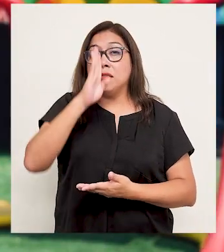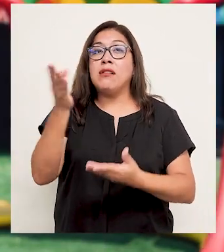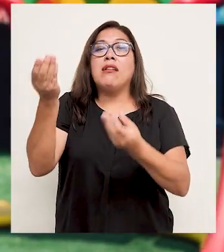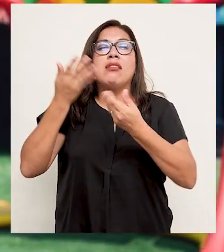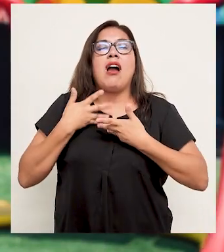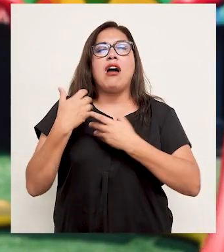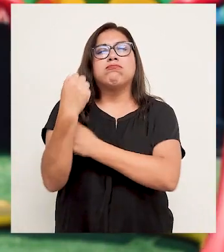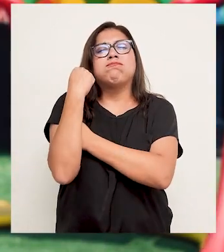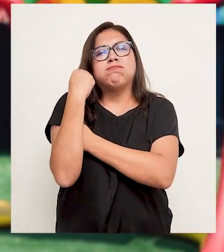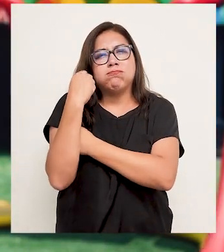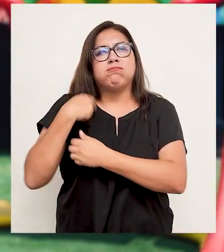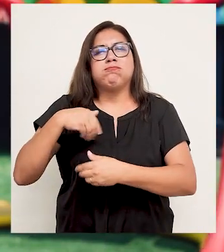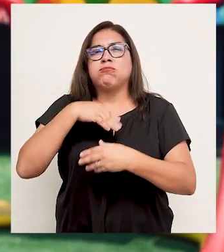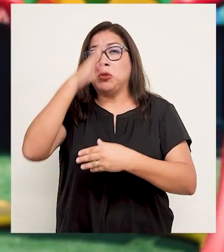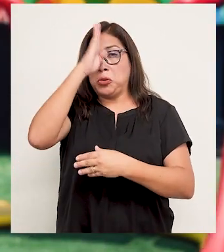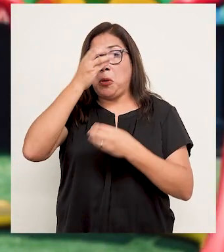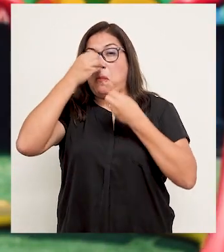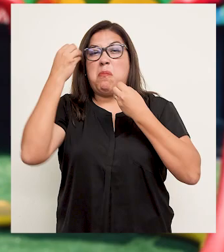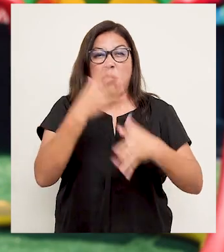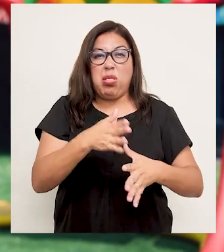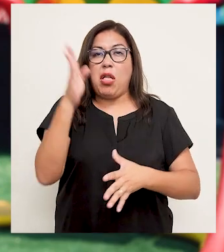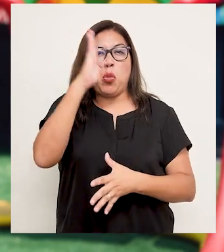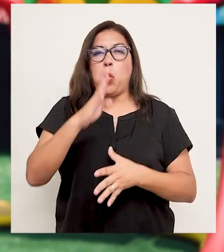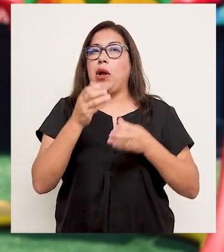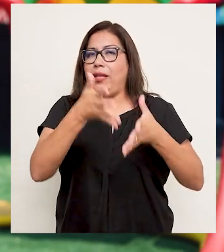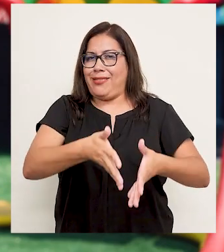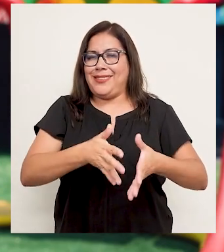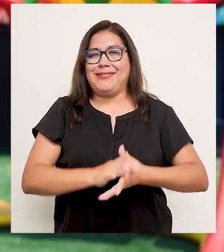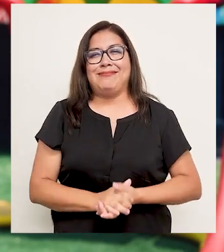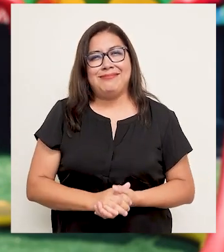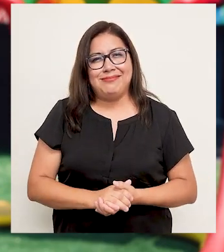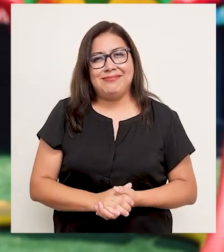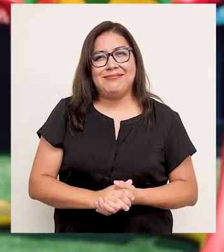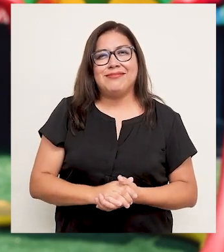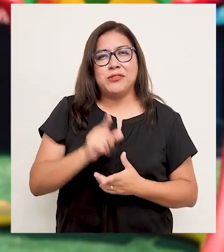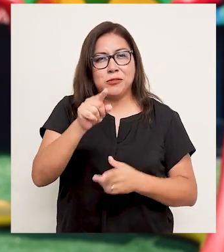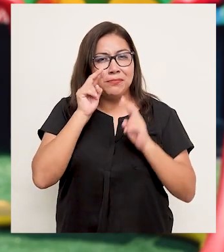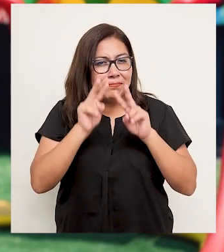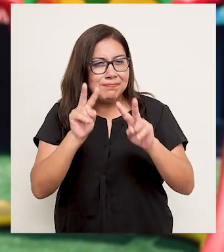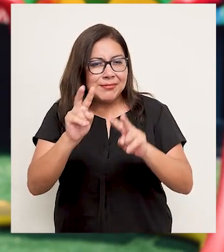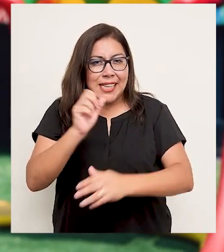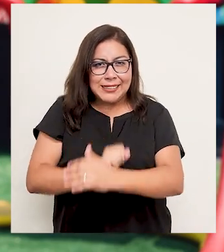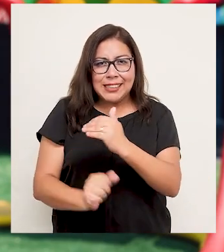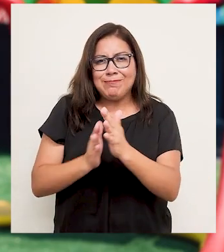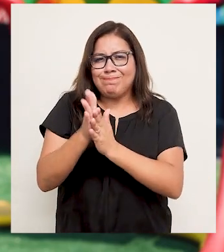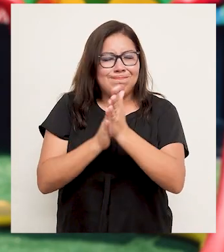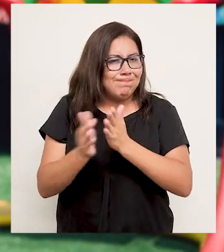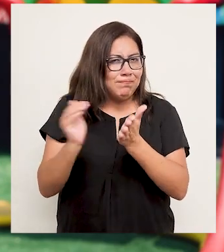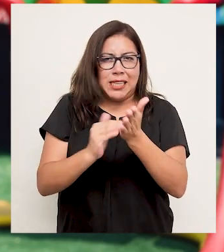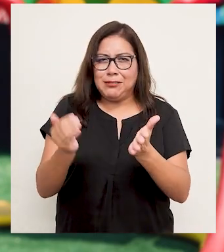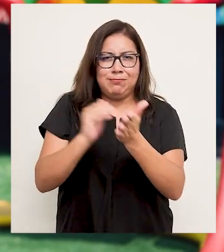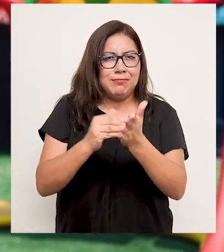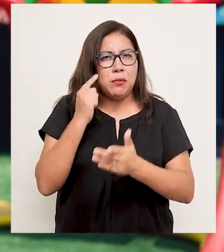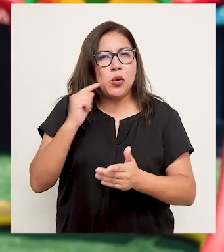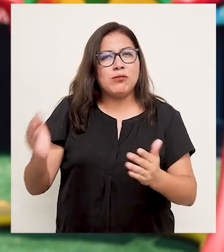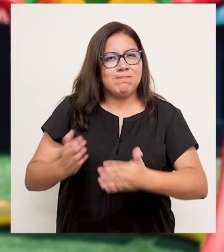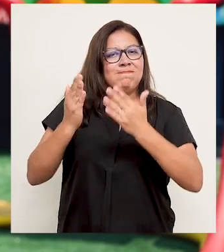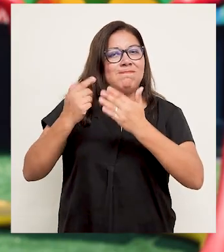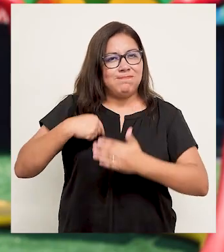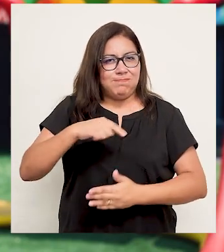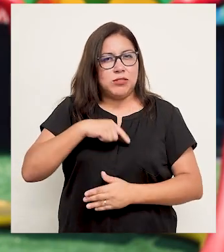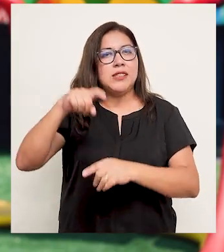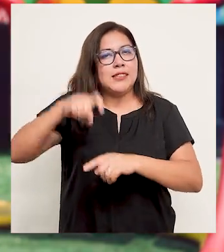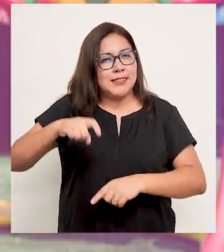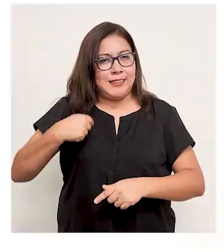Dios, tenemos la fortaleza de que Dios nunca nos deja, nunca nos abandona. Y viendo a tus hijos, con más ganas todavía, porque ellos son los que